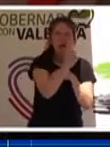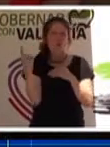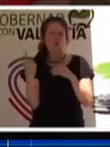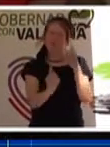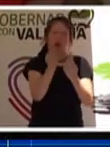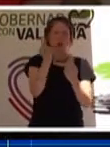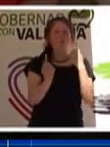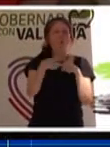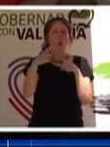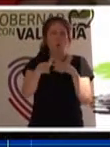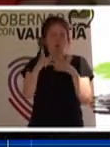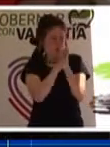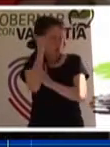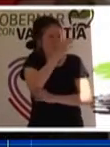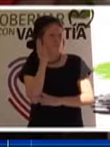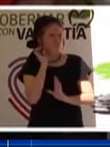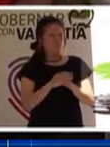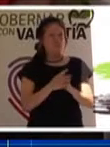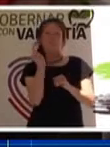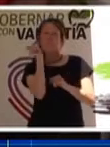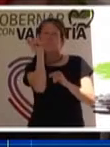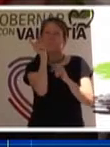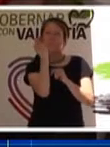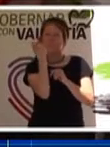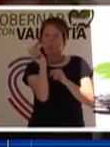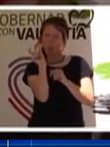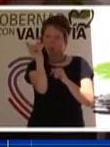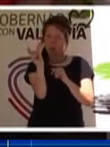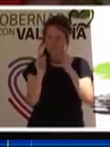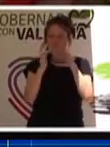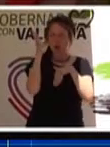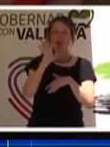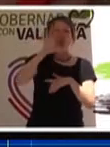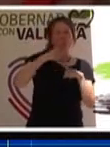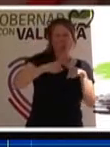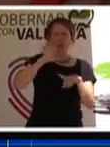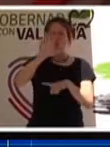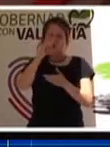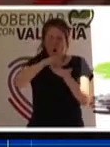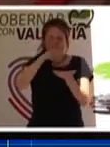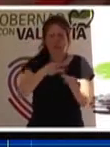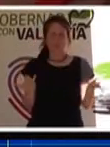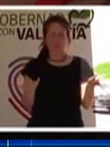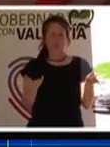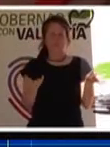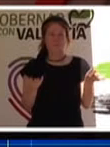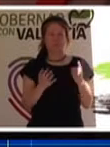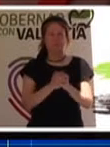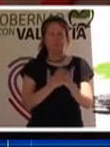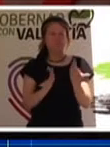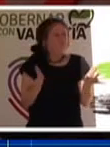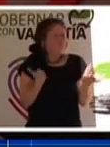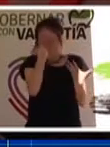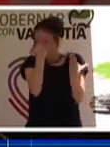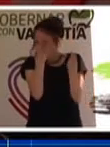término, pero la sociedad ha evolucionado tanto, claro, las encuestas no se pueden dar, te la pueden sacar los medios andorranos, pero pues te la puede